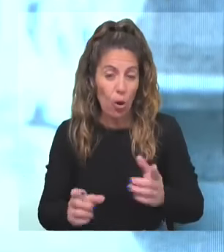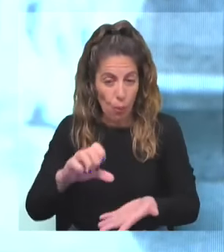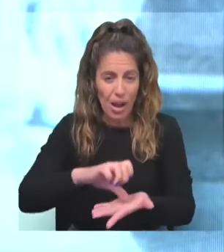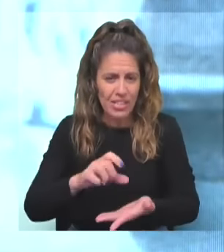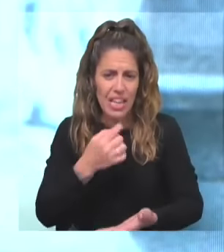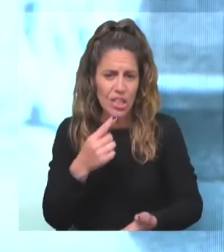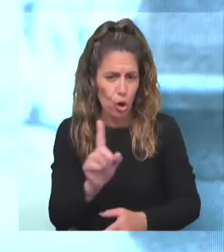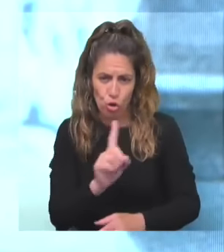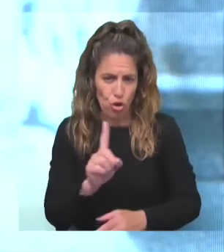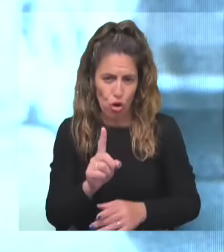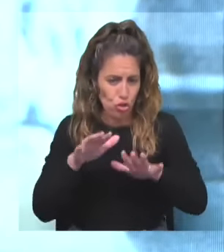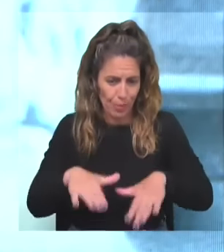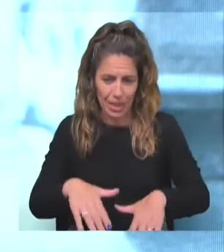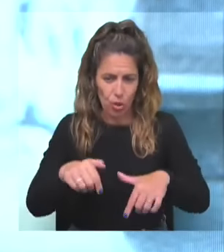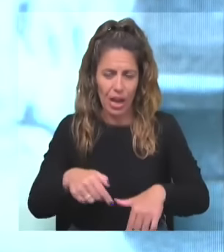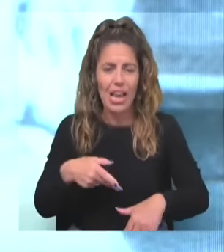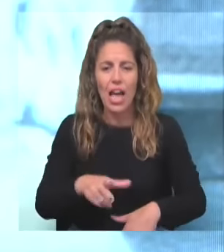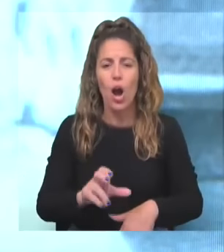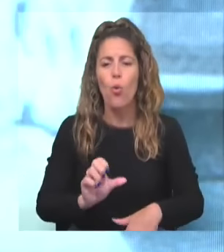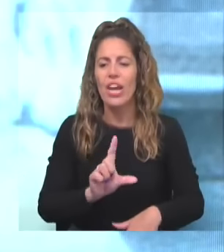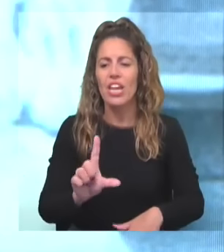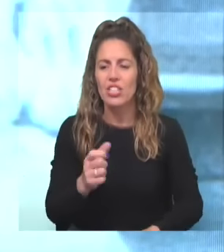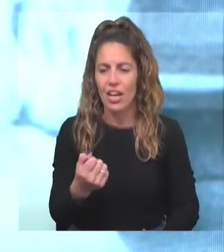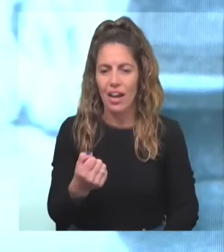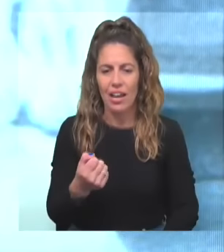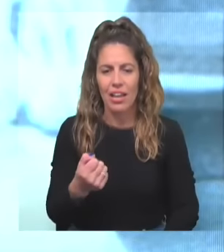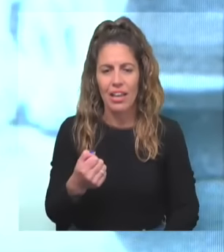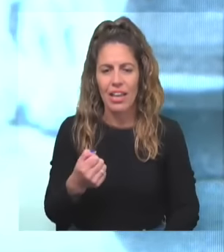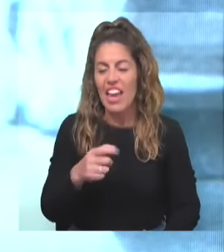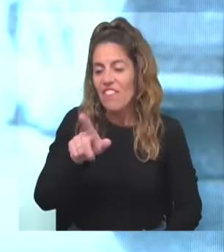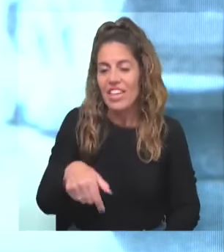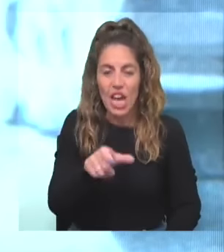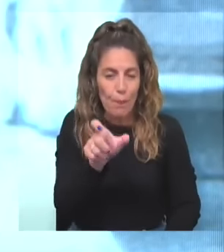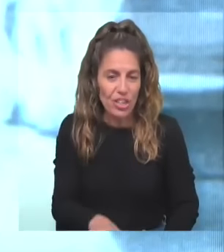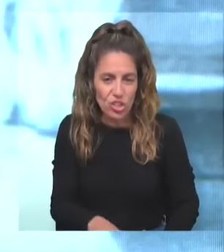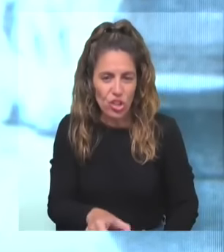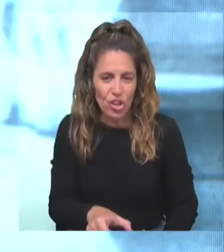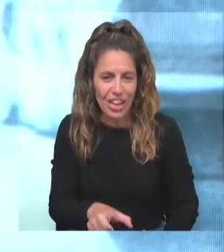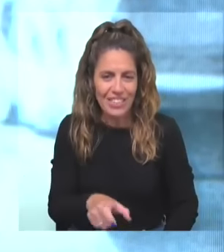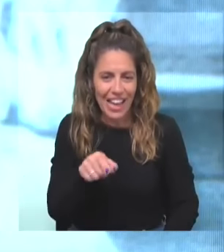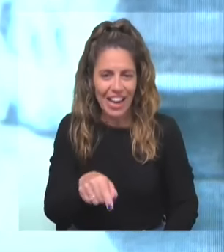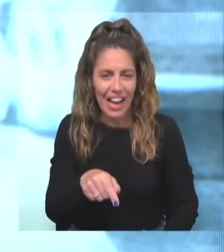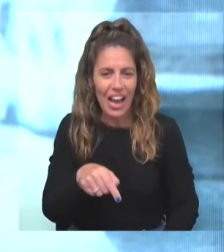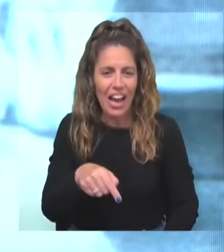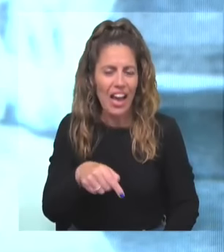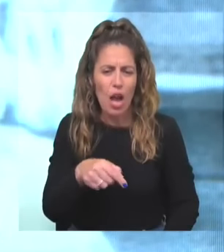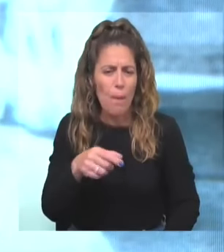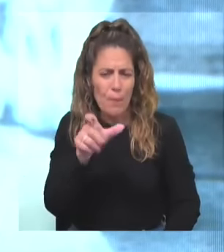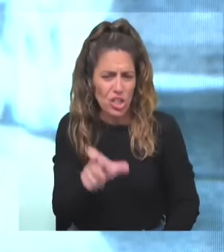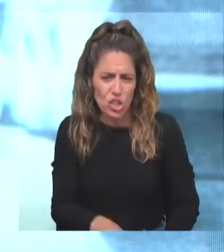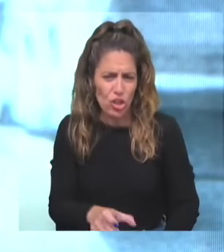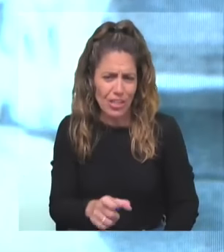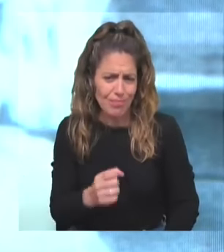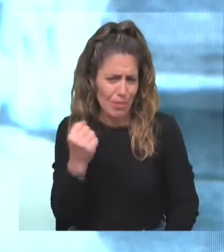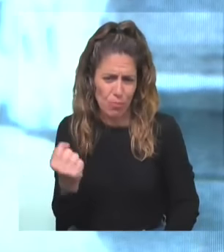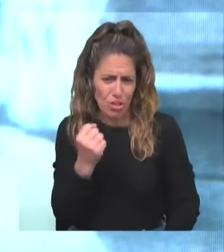no, yo no me muevo de la huella. Y entonces a la huella venían personajes. Bueno, vino Daniel Mitterrand, vinieron personajes